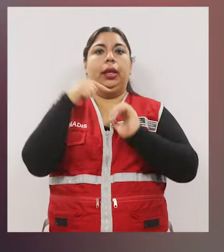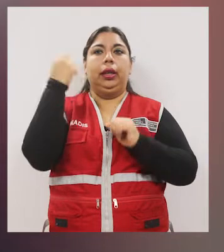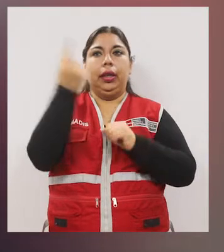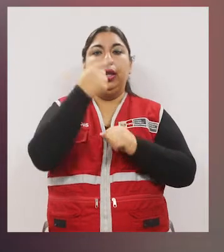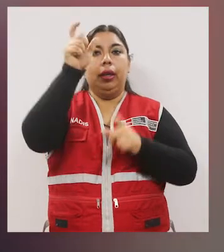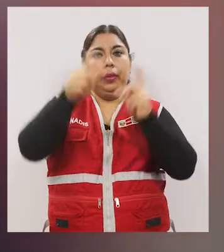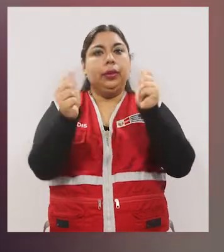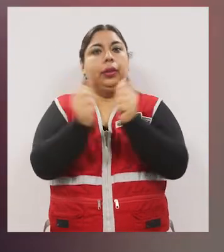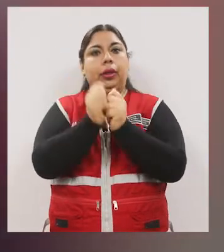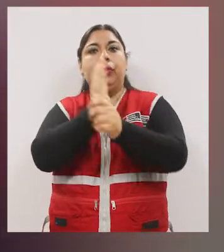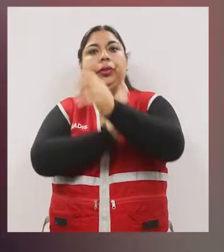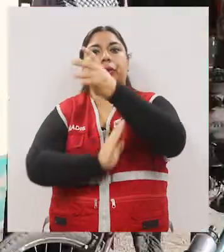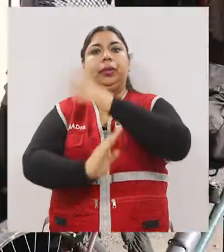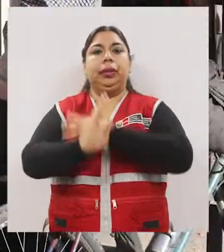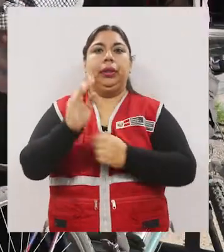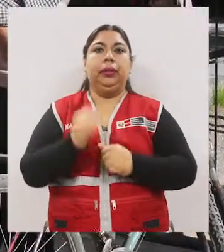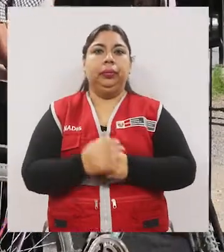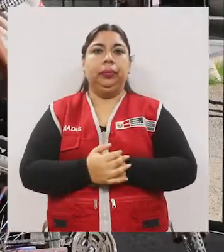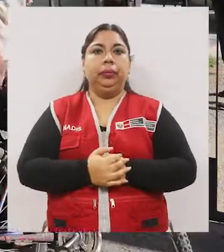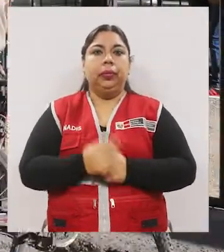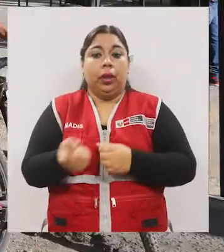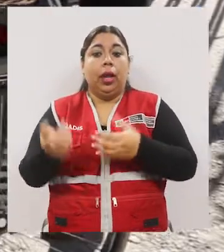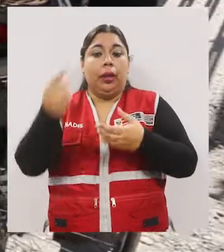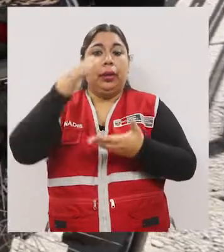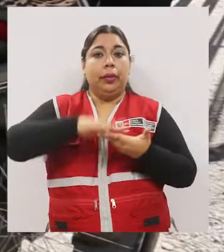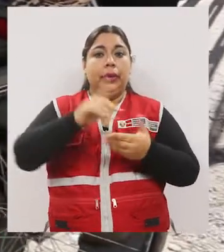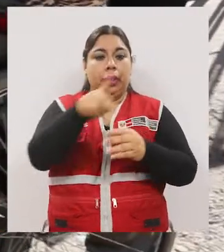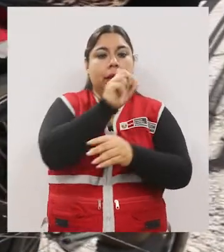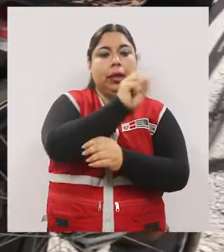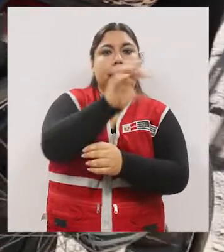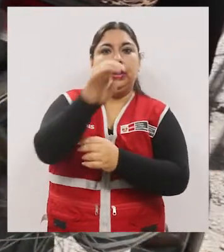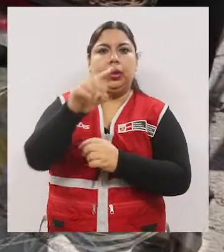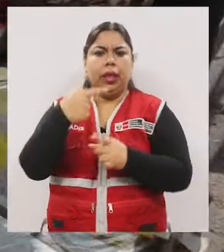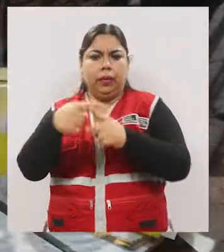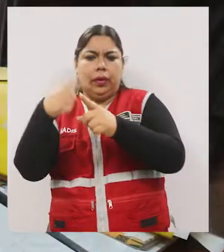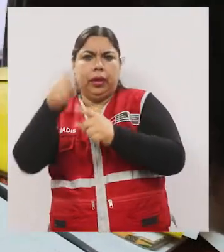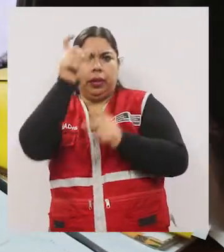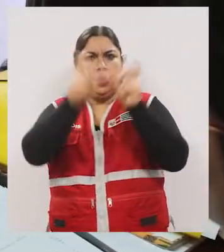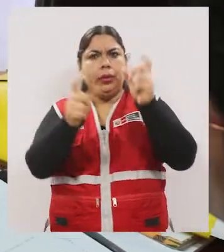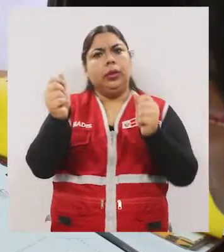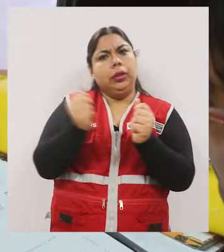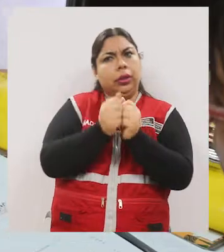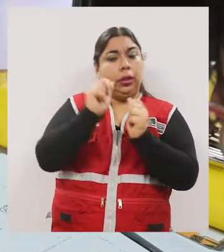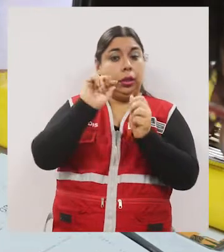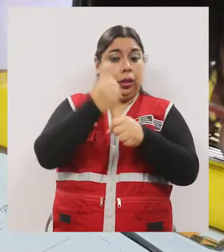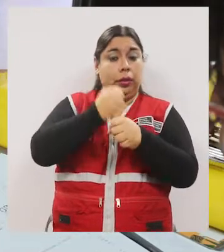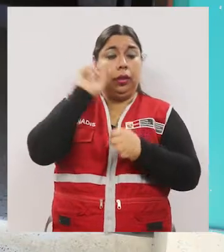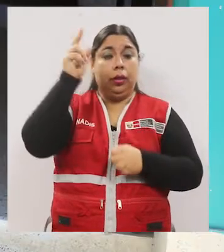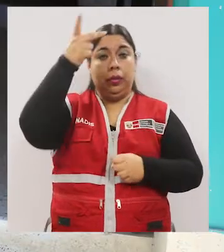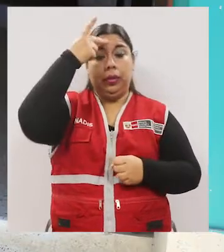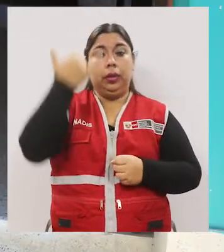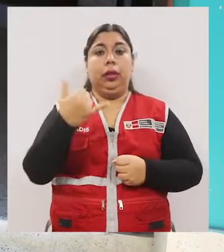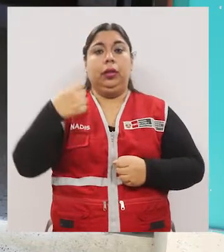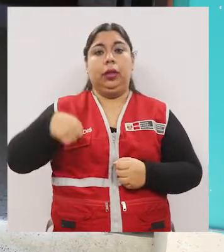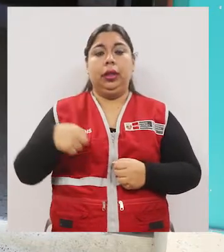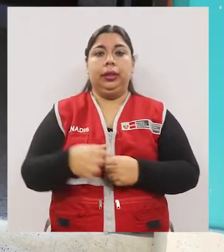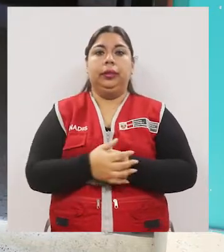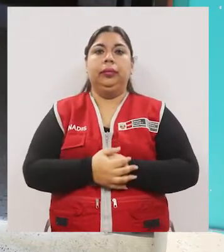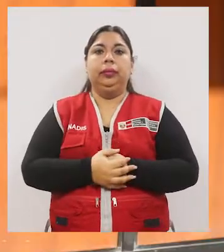de la Persona con Discapacidad, a través de la capacitación a funcionarios de los gobiernos regionales y